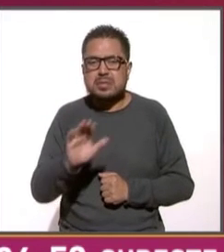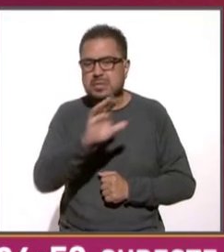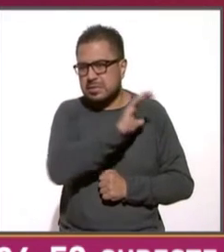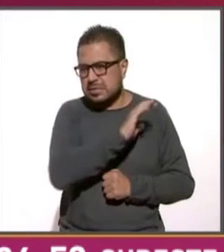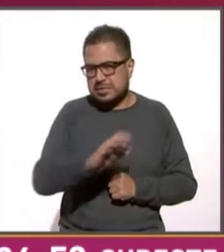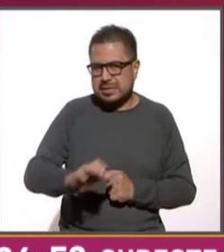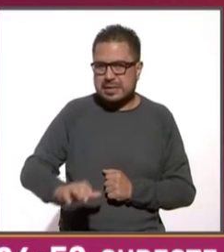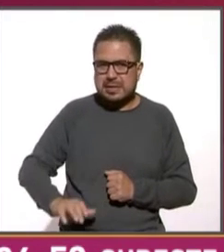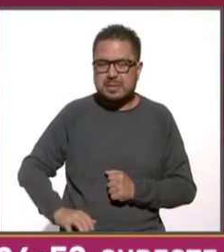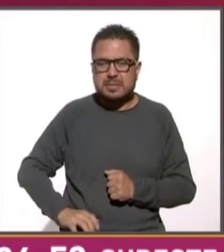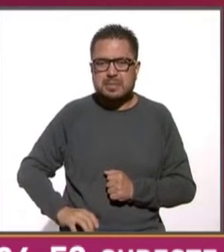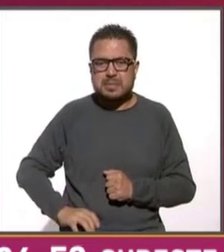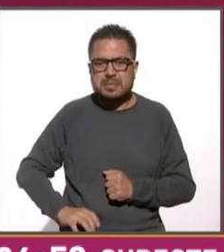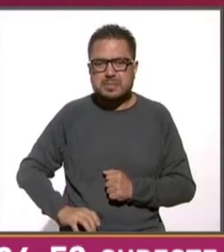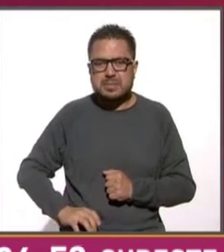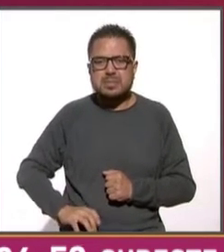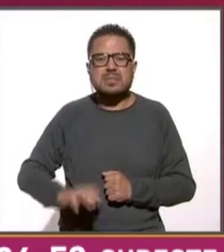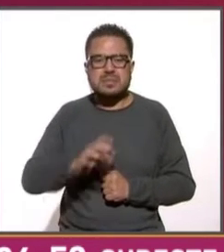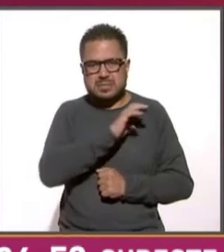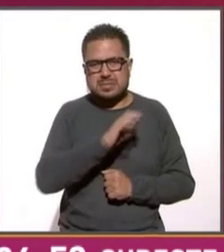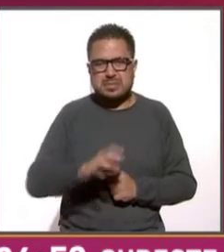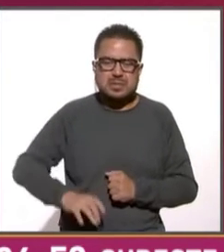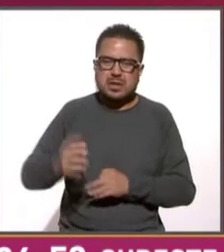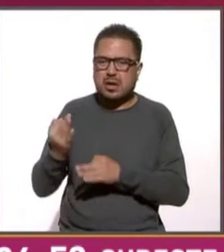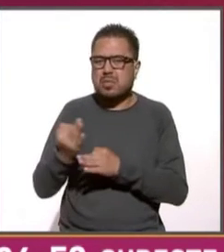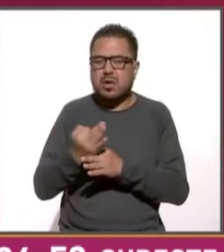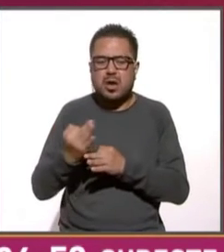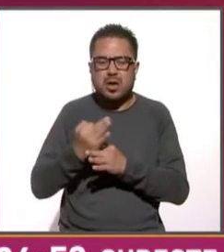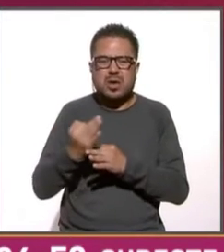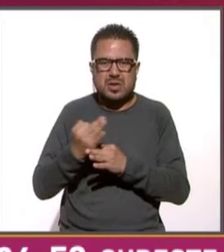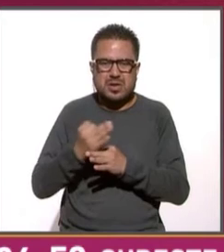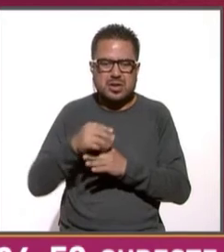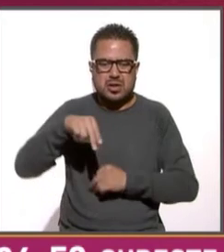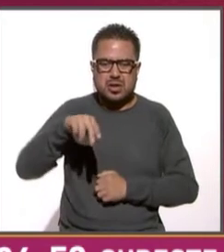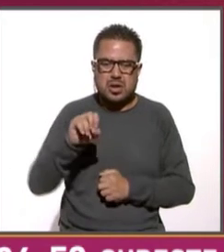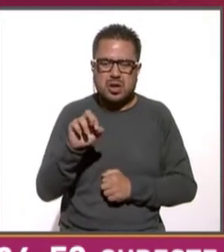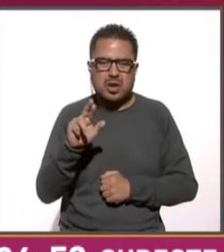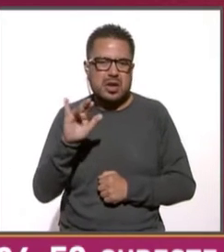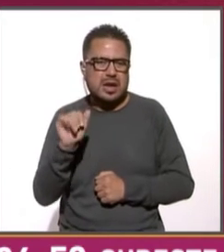candidato o la candidata de Morena, Nora Rubalcaba,